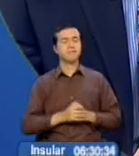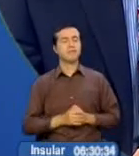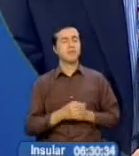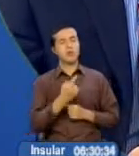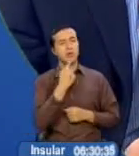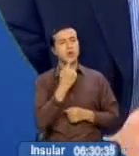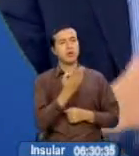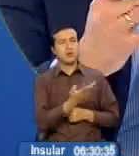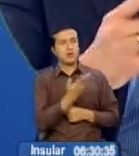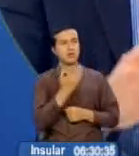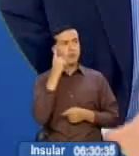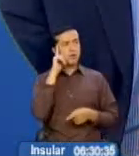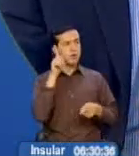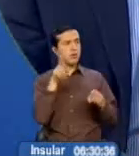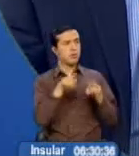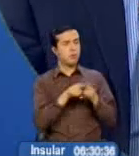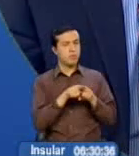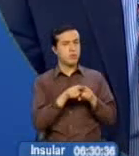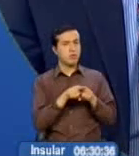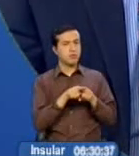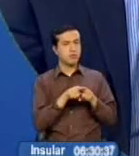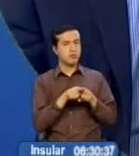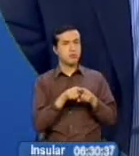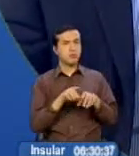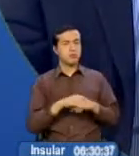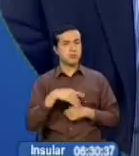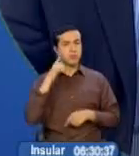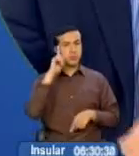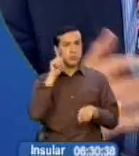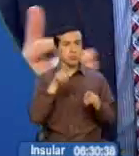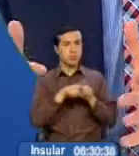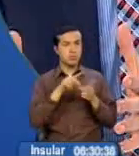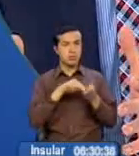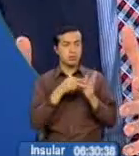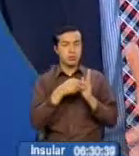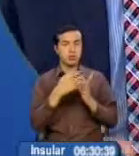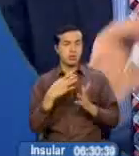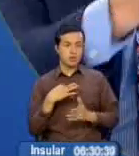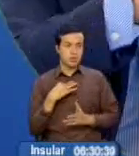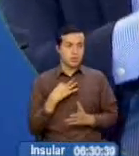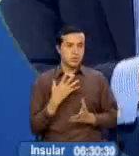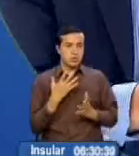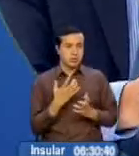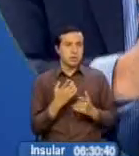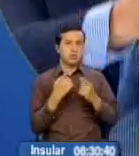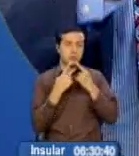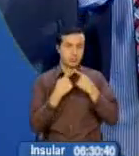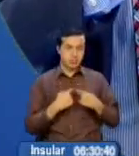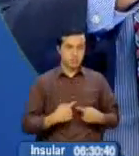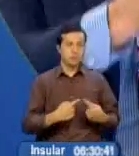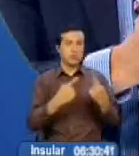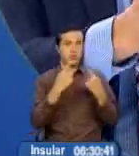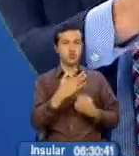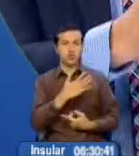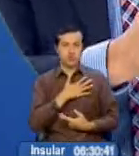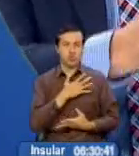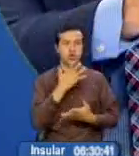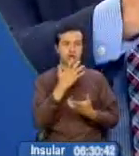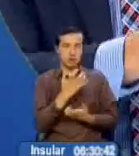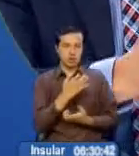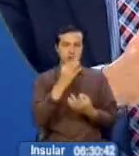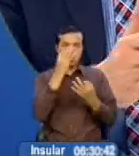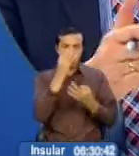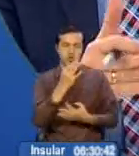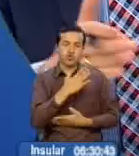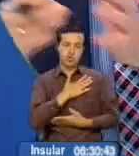usted me habla de acuerdos, el acuerdo es intención, es decir, declaración de tener una intención,